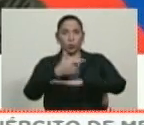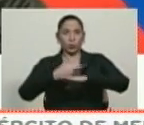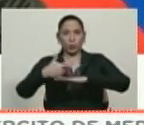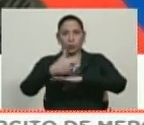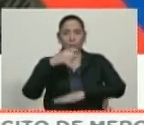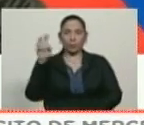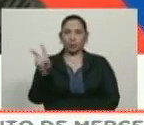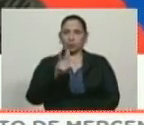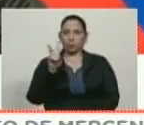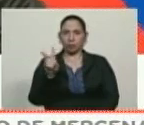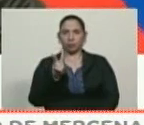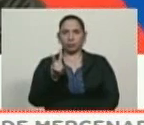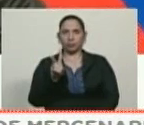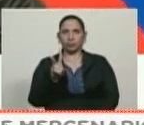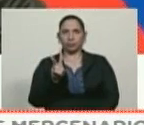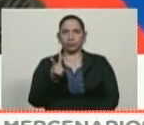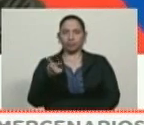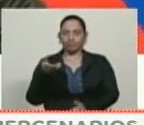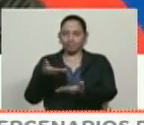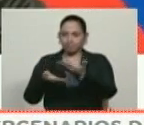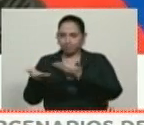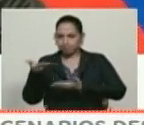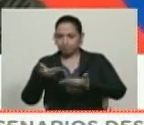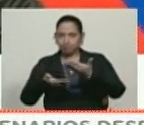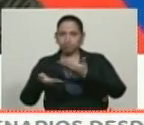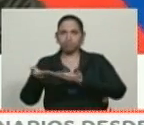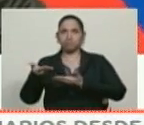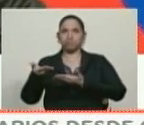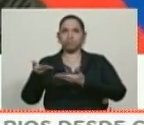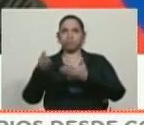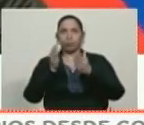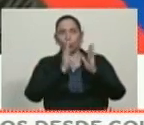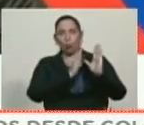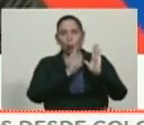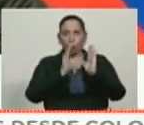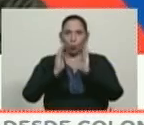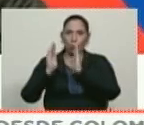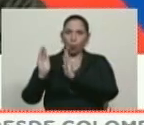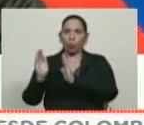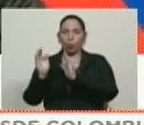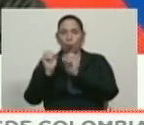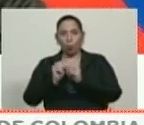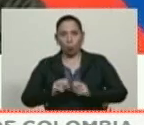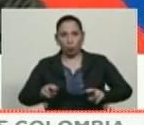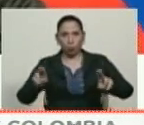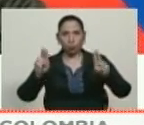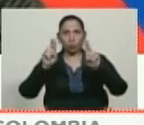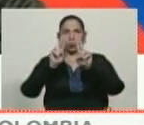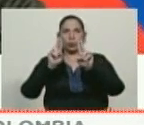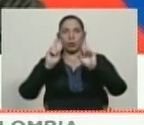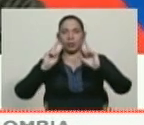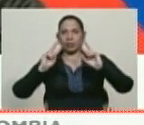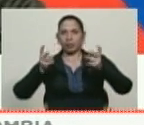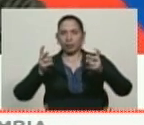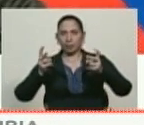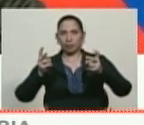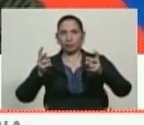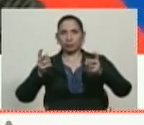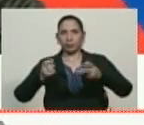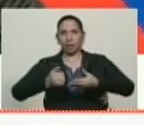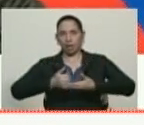venezolano cooperar con los organismos de la ONU en el tema de